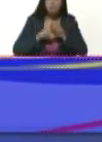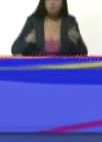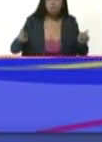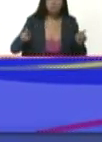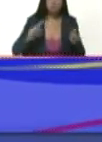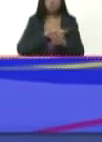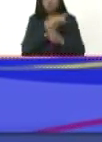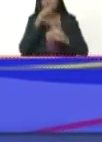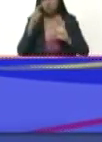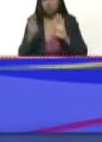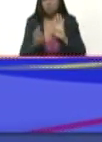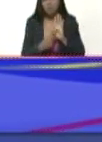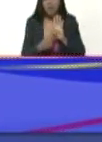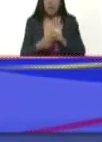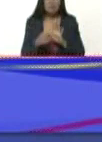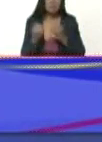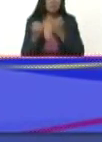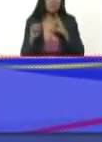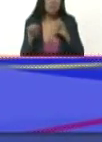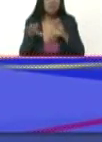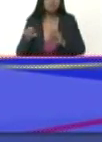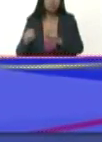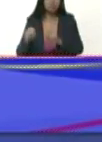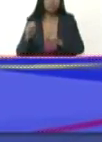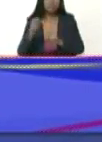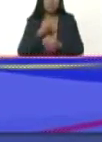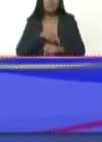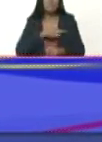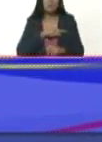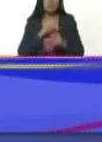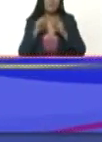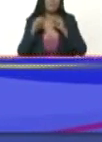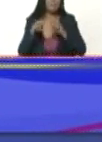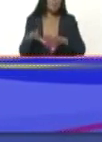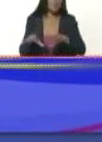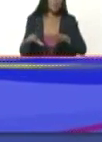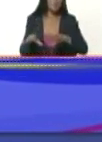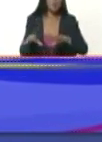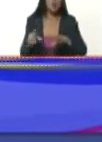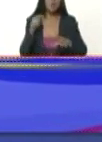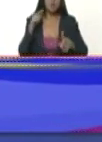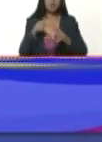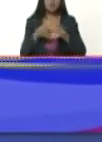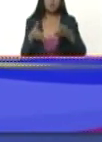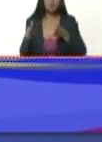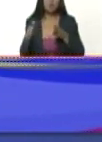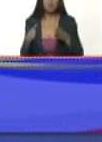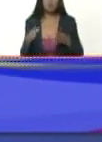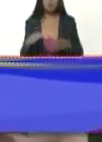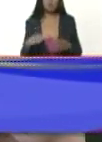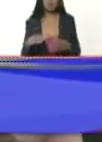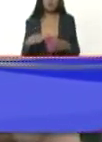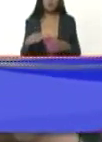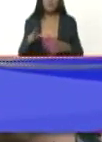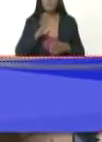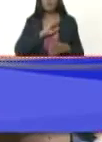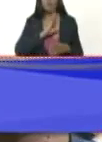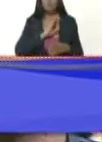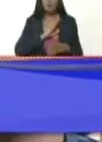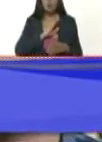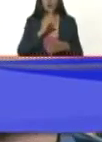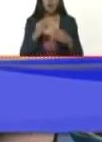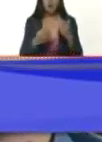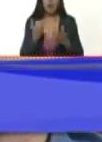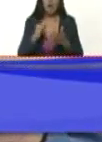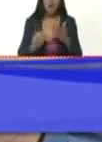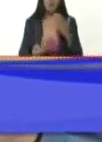definitivo de la dependencia y el yugo español y la definición de un camino propio, autónomo, la